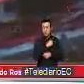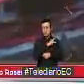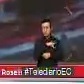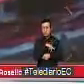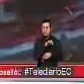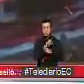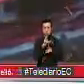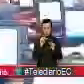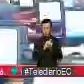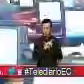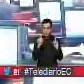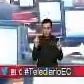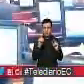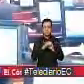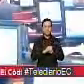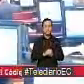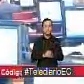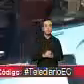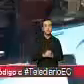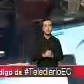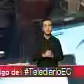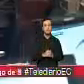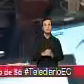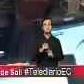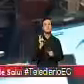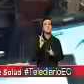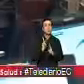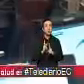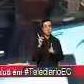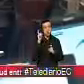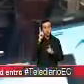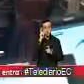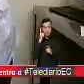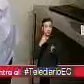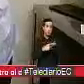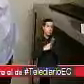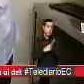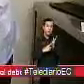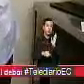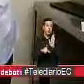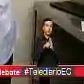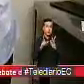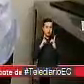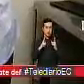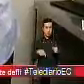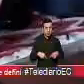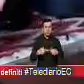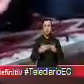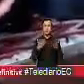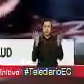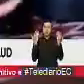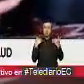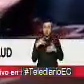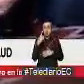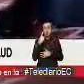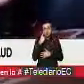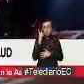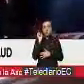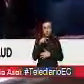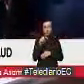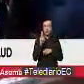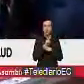país. Era uno de los denominados nudos críticos en el debate del Código de la Salud. Finalmente se abre la puerta para el